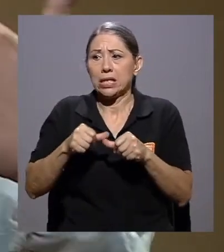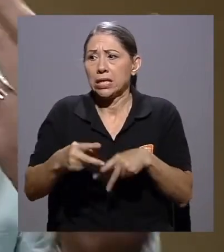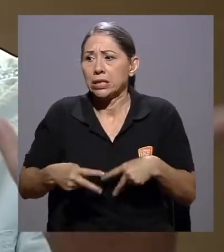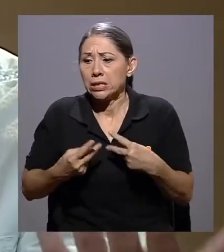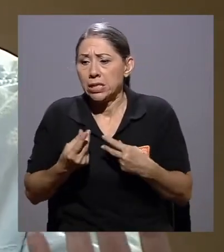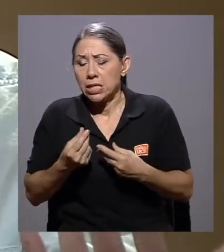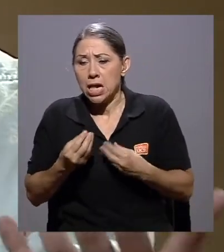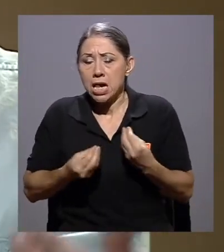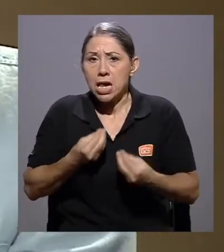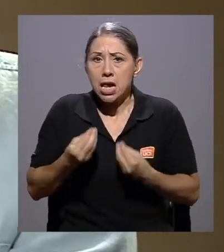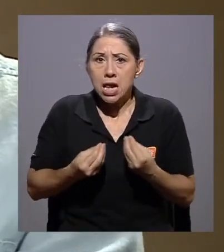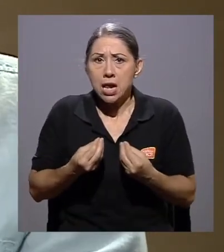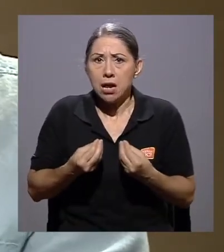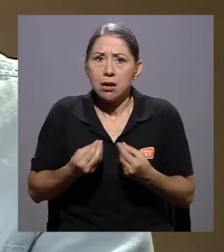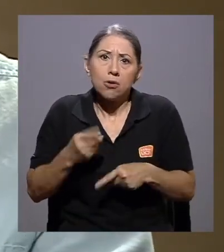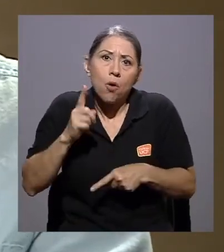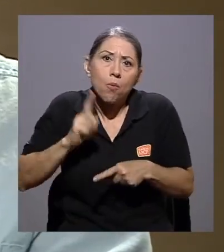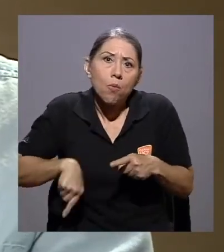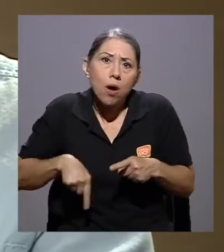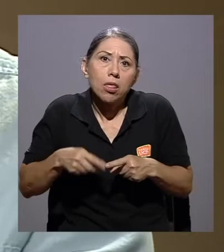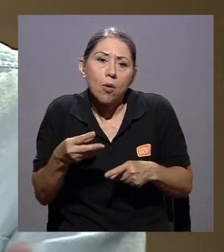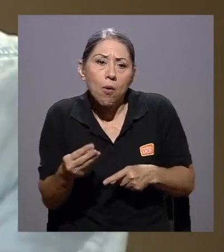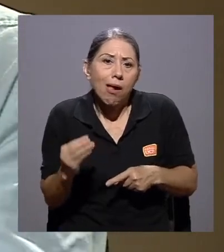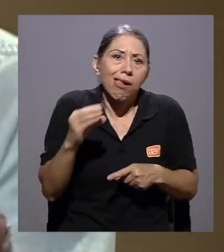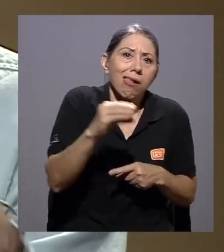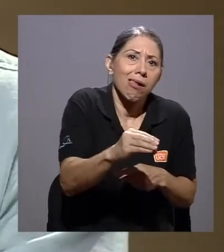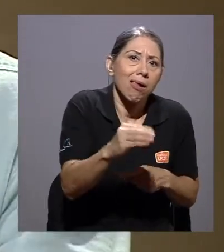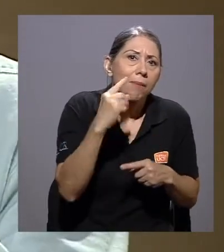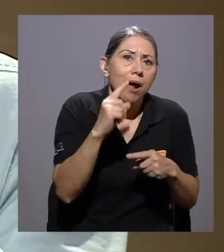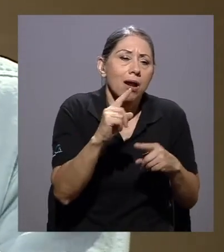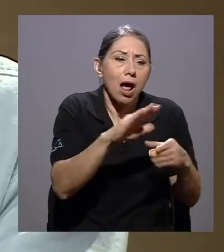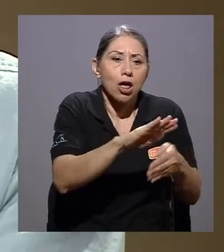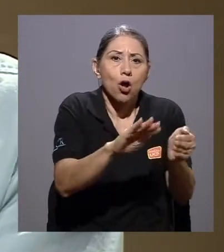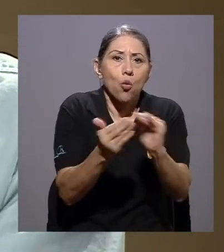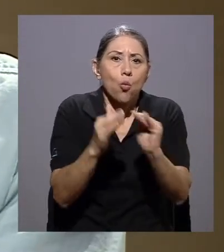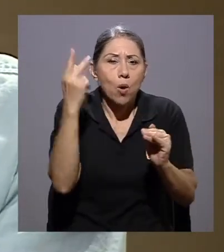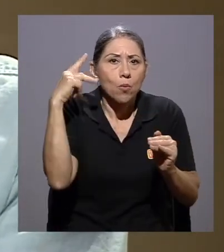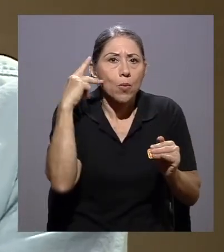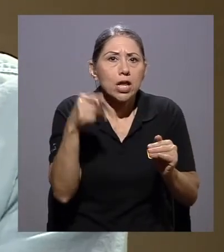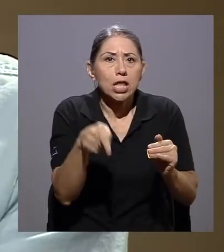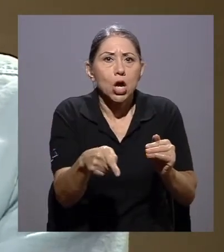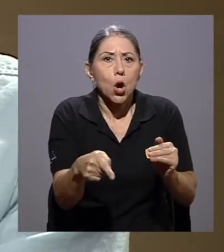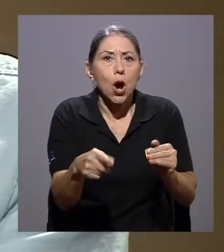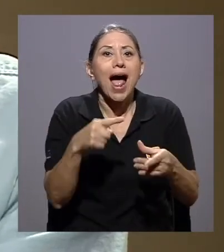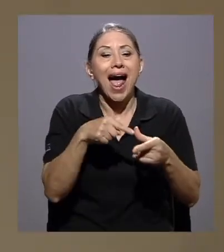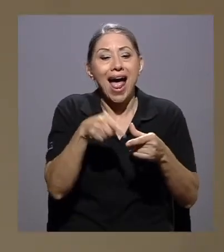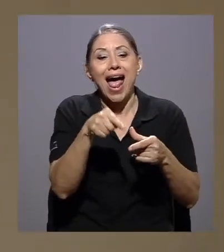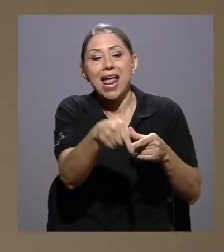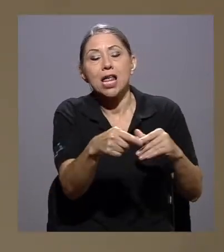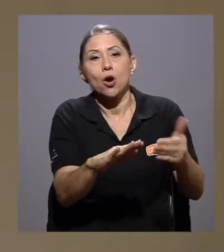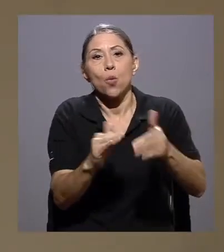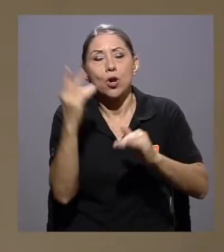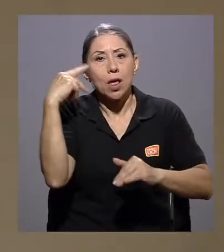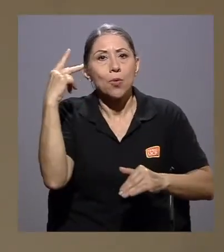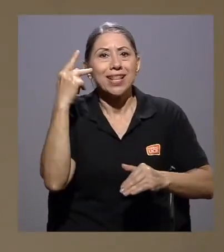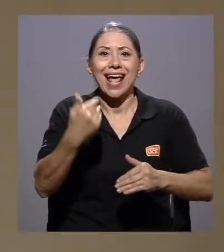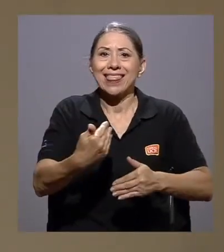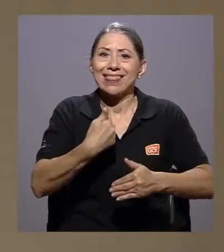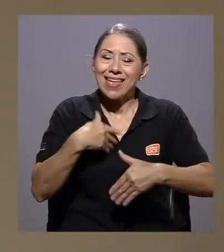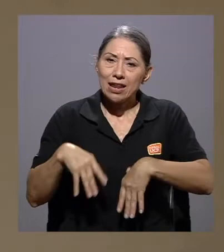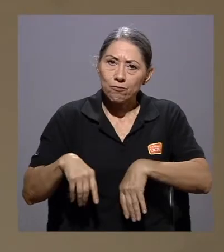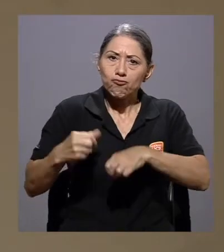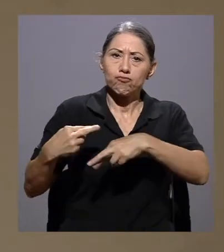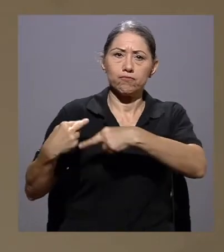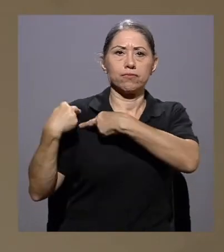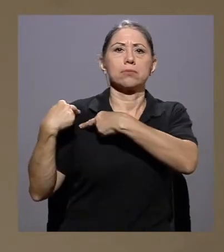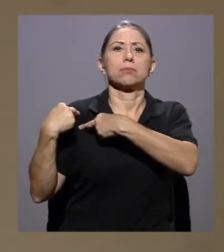al sostenimiento del cuerpo político como un todo. Y ahí es donde la comunidad política tiene una responsabilidad intransferible, que es